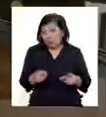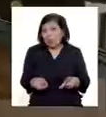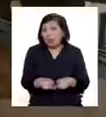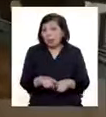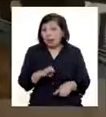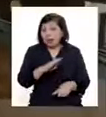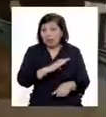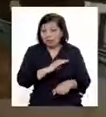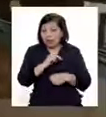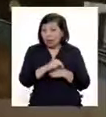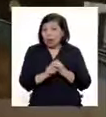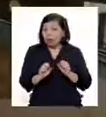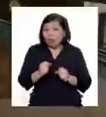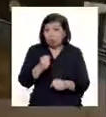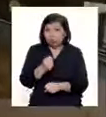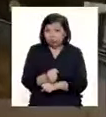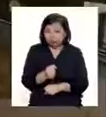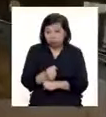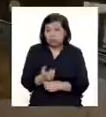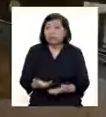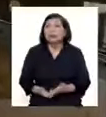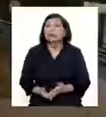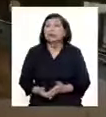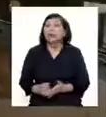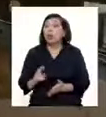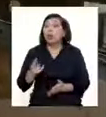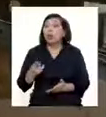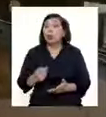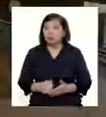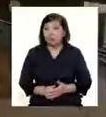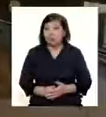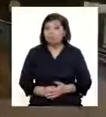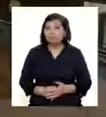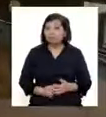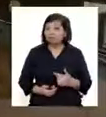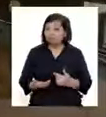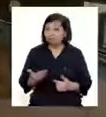la Fiscalía de la Nación, para poder atacar esta criminalidad. Vuelvo contigo en estudios, Jennifer.